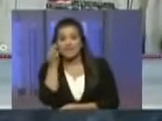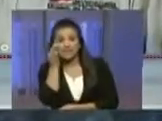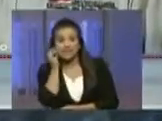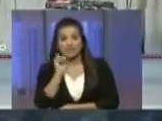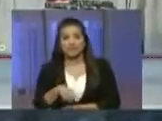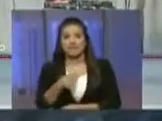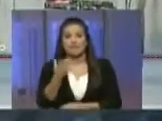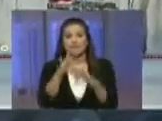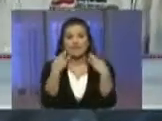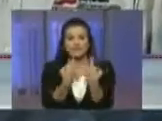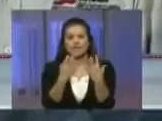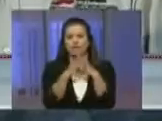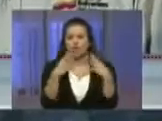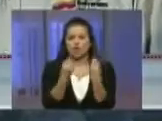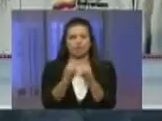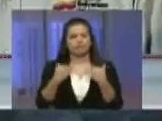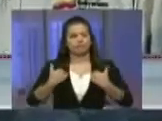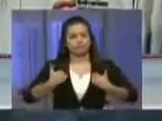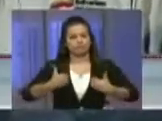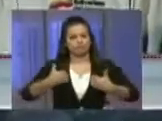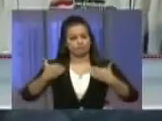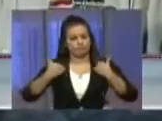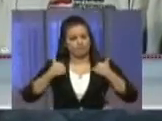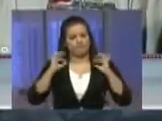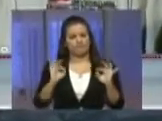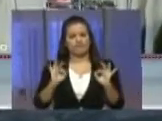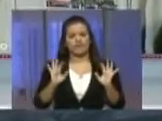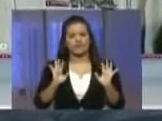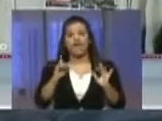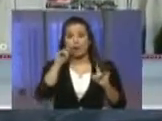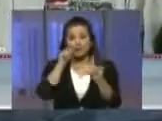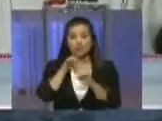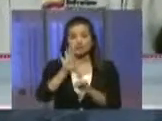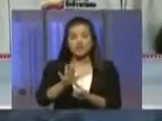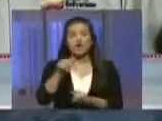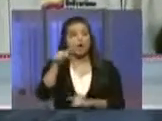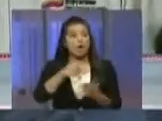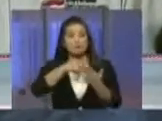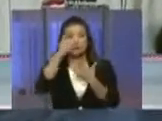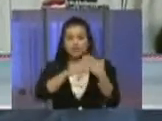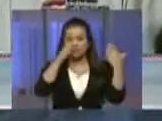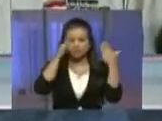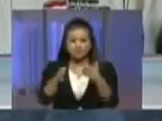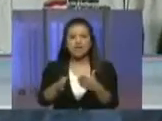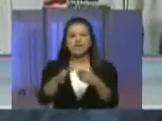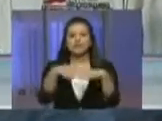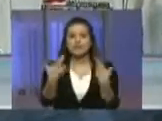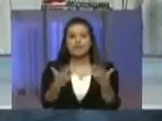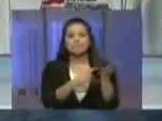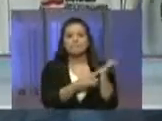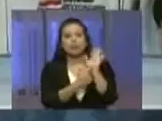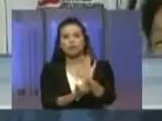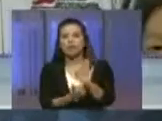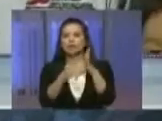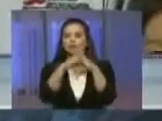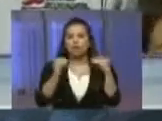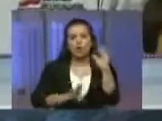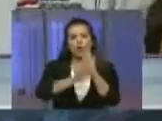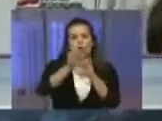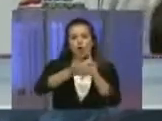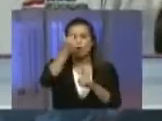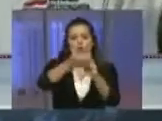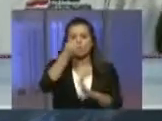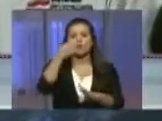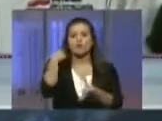nuestra familia Esa es la meta por eso dije que hoy este programa se iba a dedicar a mostrar los logros y los